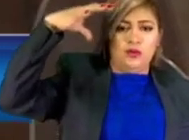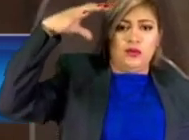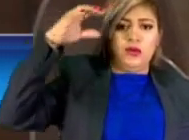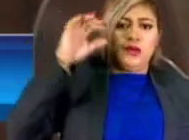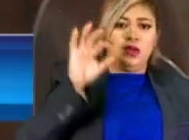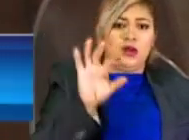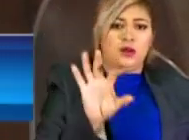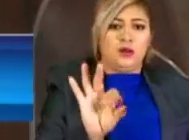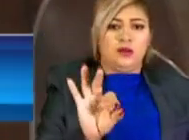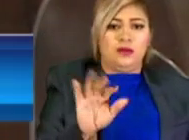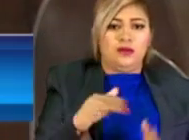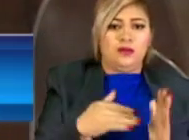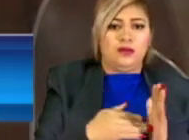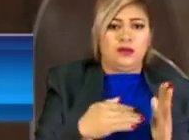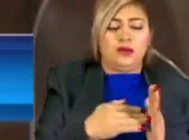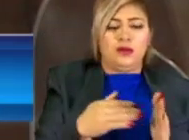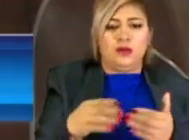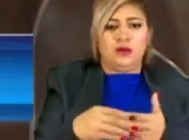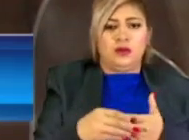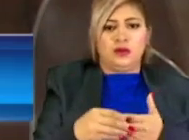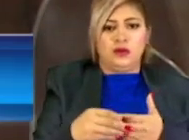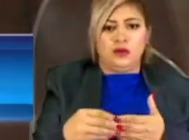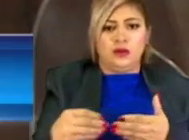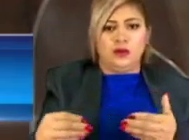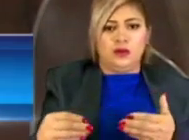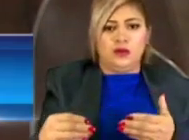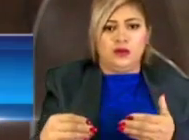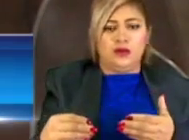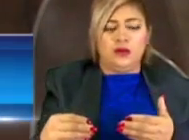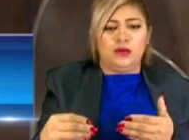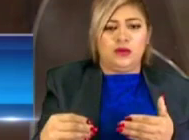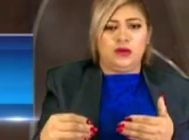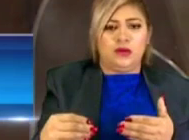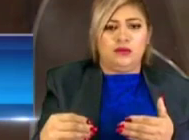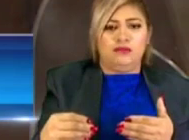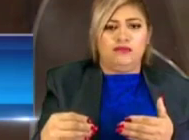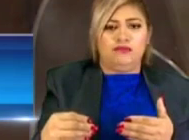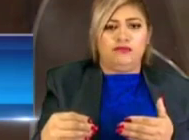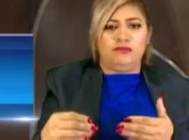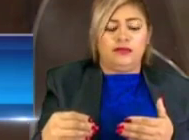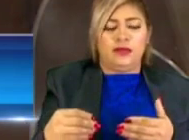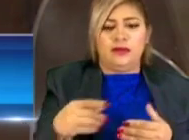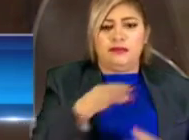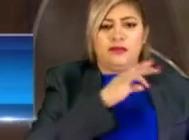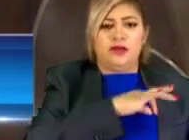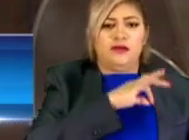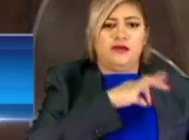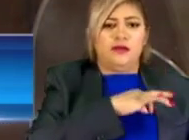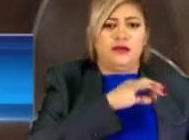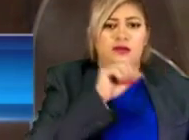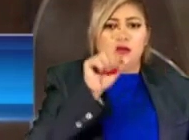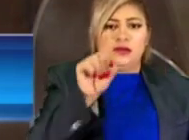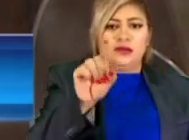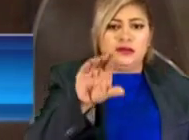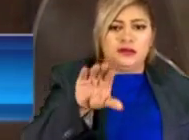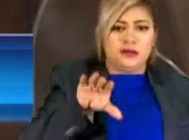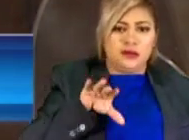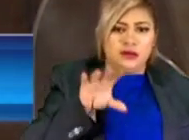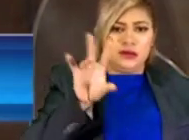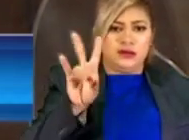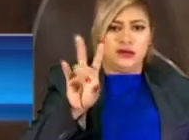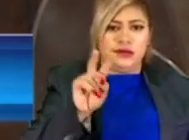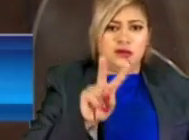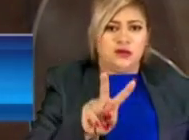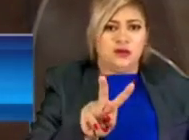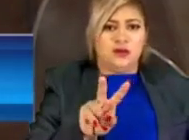9 millones de balboas para el Fondo Tarifario de Occidente, que beneficia a 172 mil